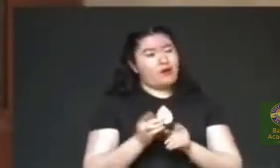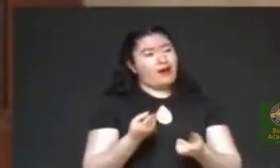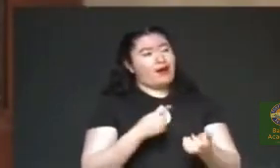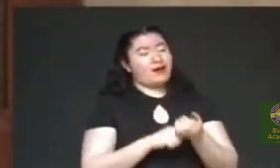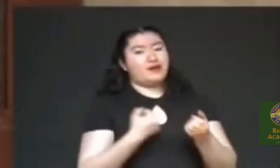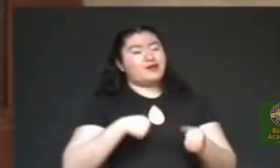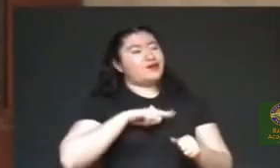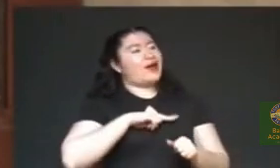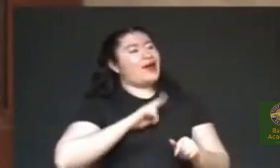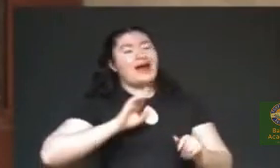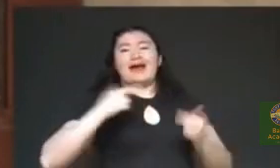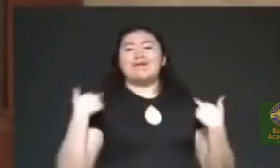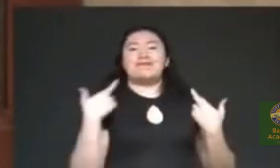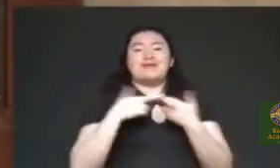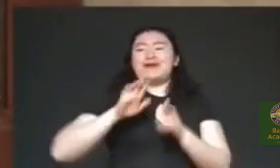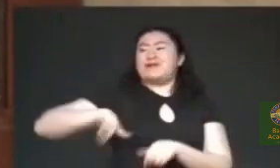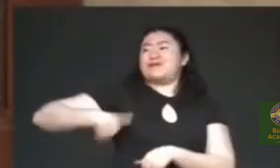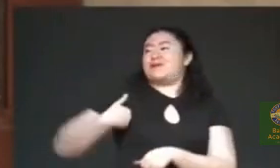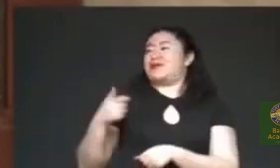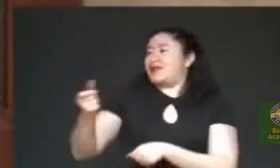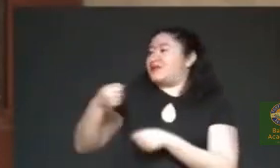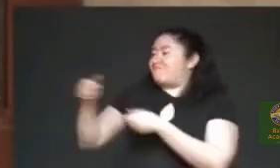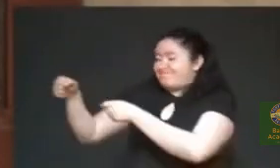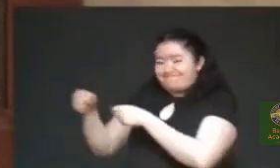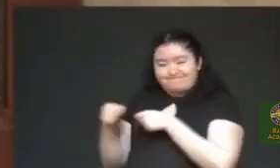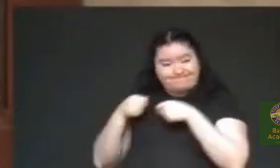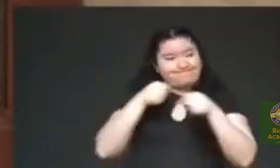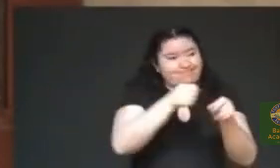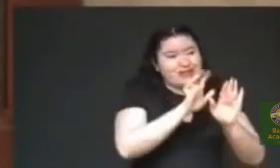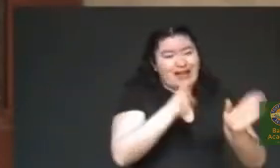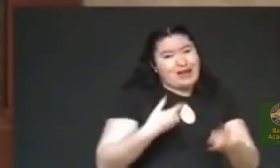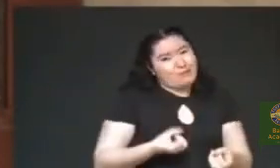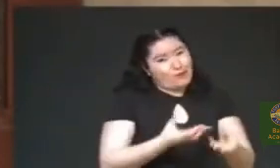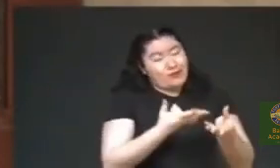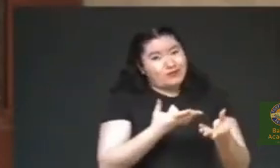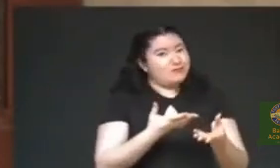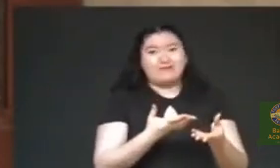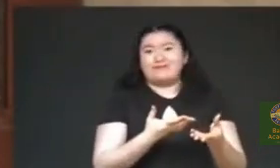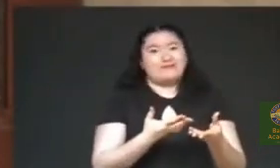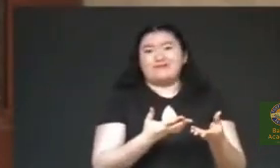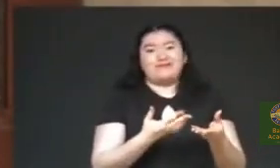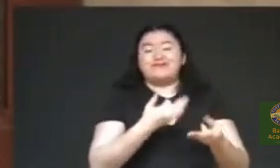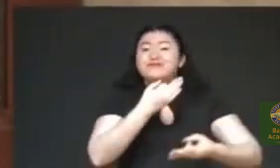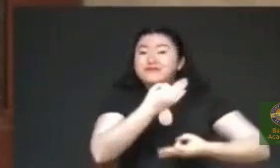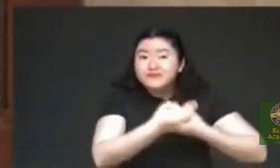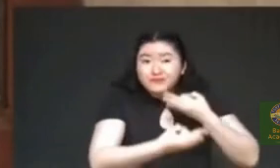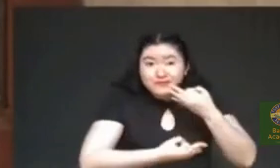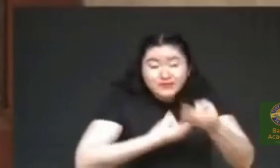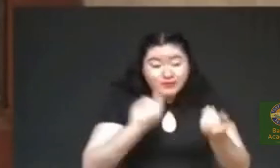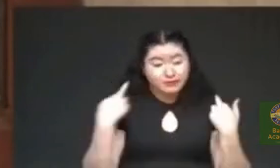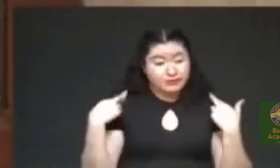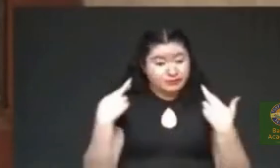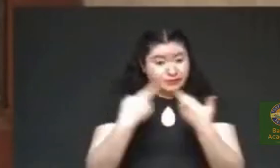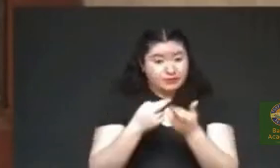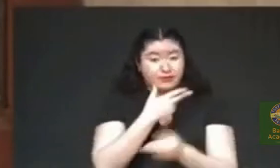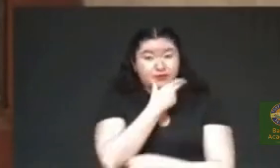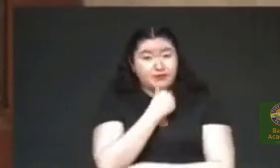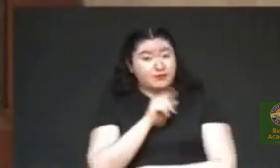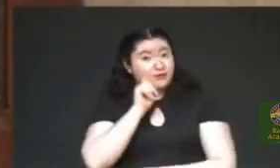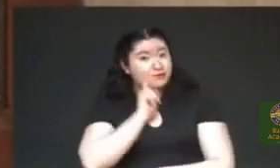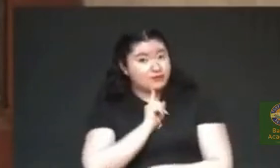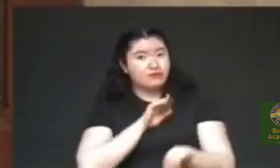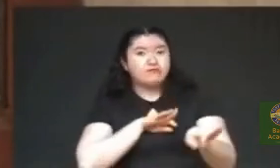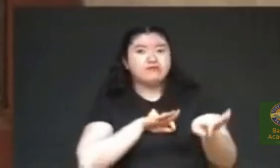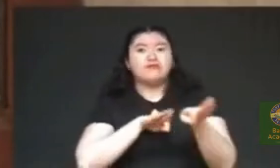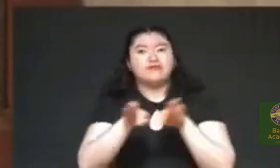que tengamos maestros guardados, de que todos los maestros y maestras están trabajando, no tenemos un maestro que no